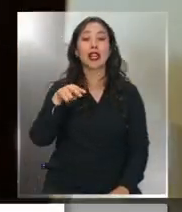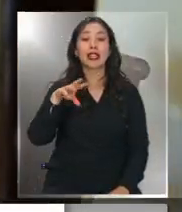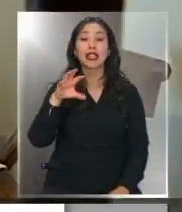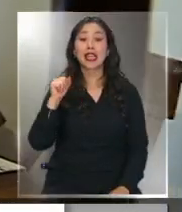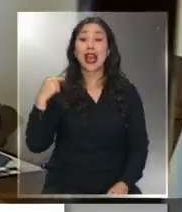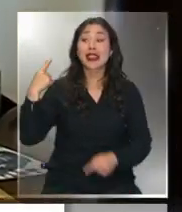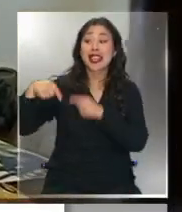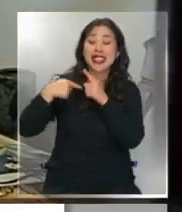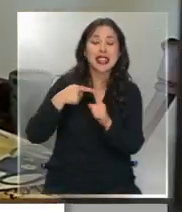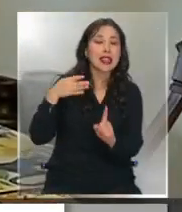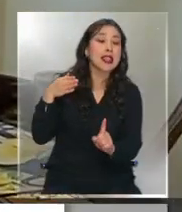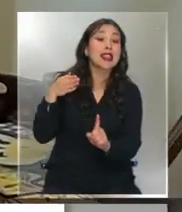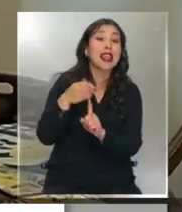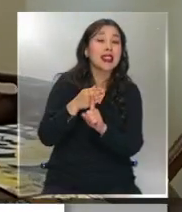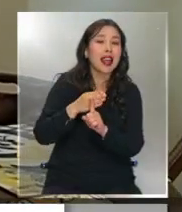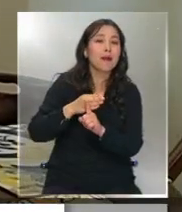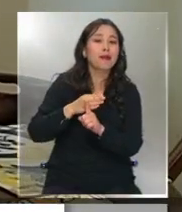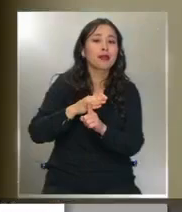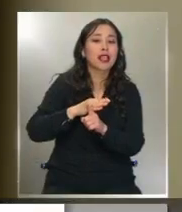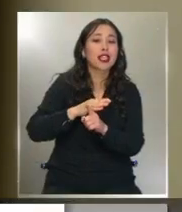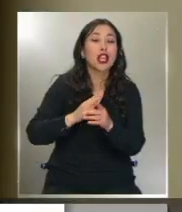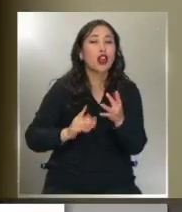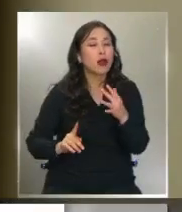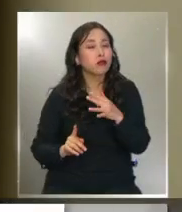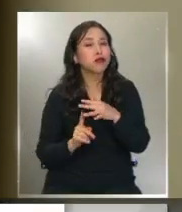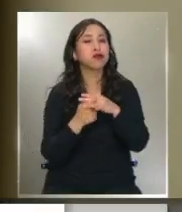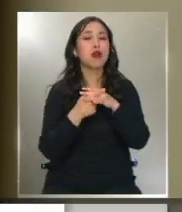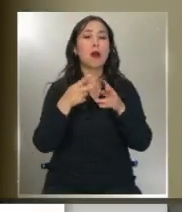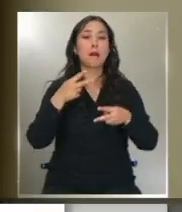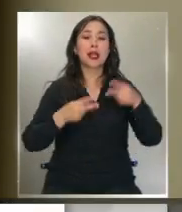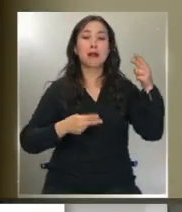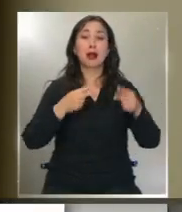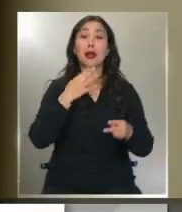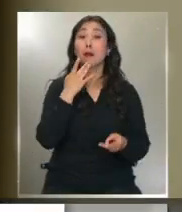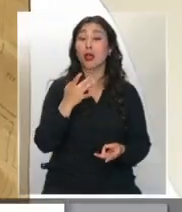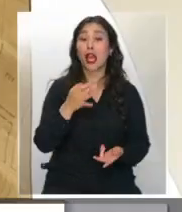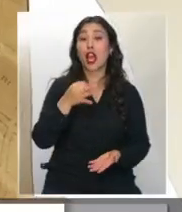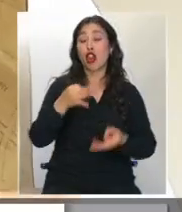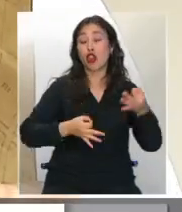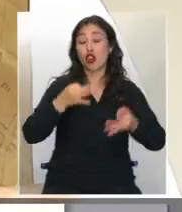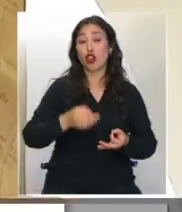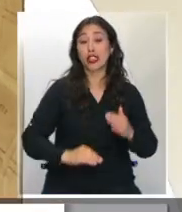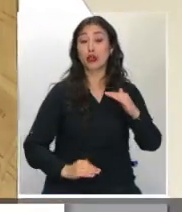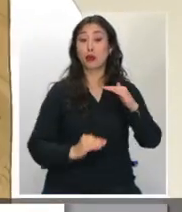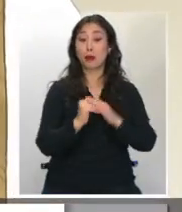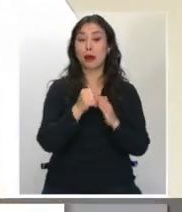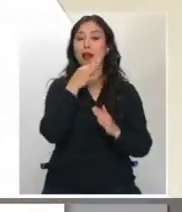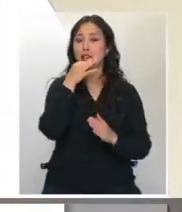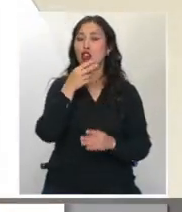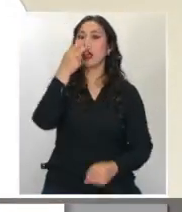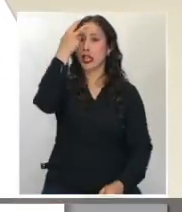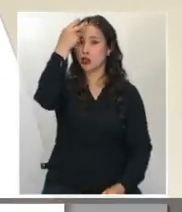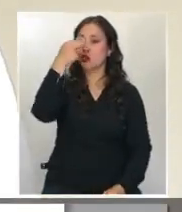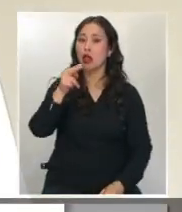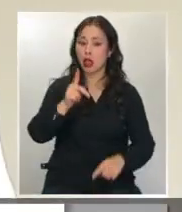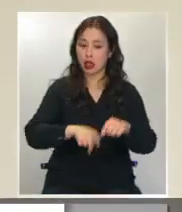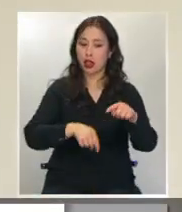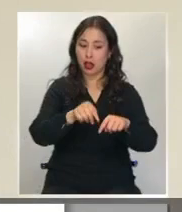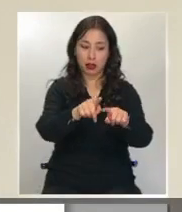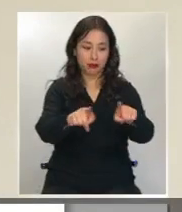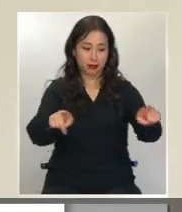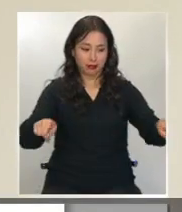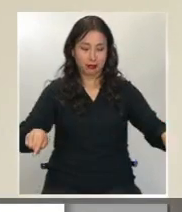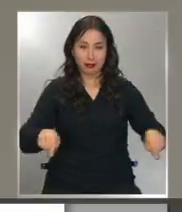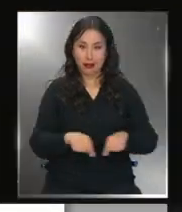descendiente directa de los fundadores de Viña del Mar, y a quien la Corte Suprema ratificó como dueña de una amplia área del sector